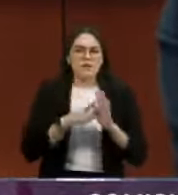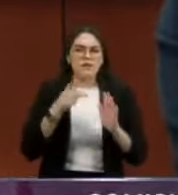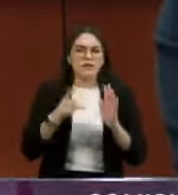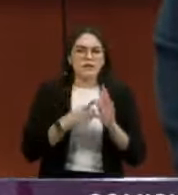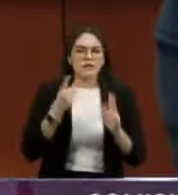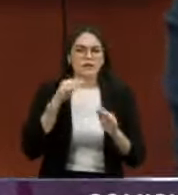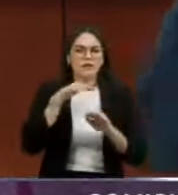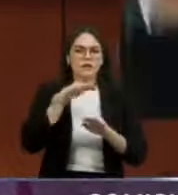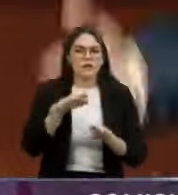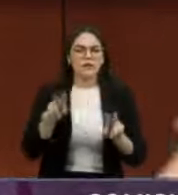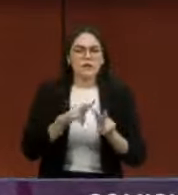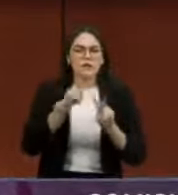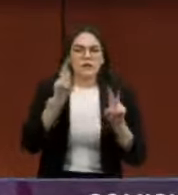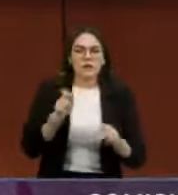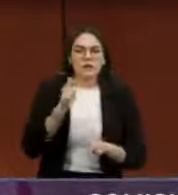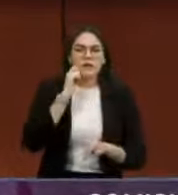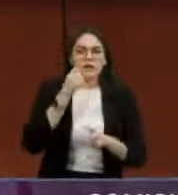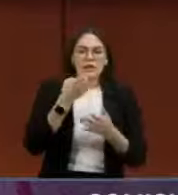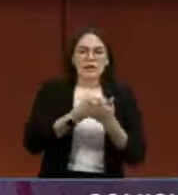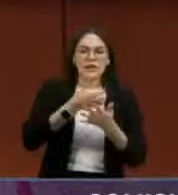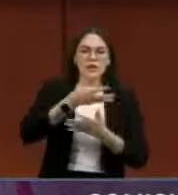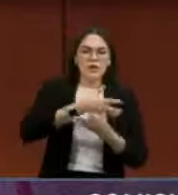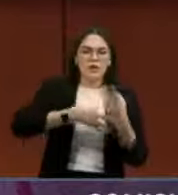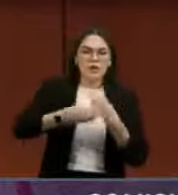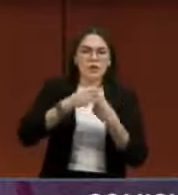económico del poder judicial.